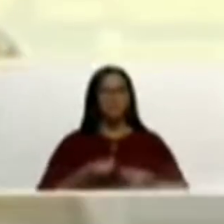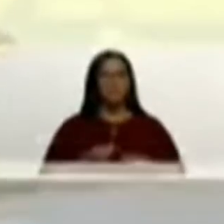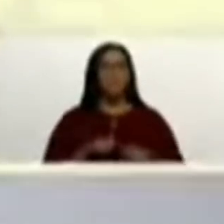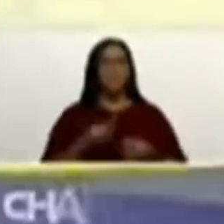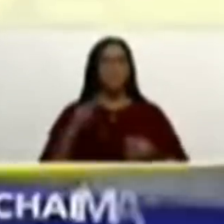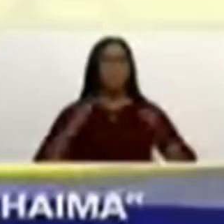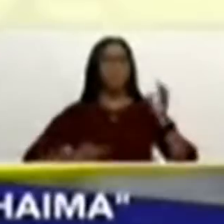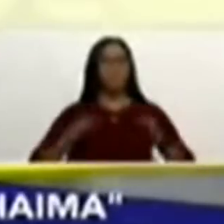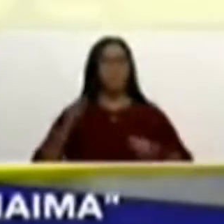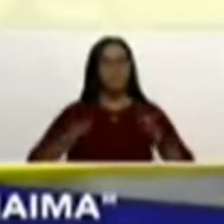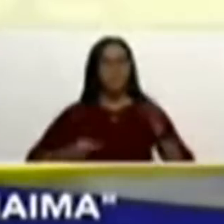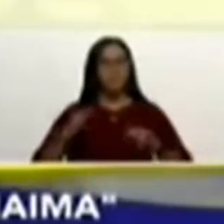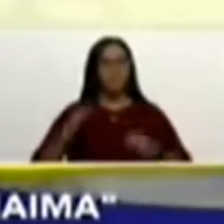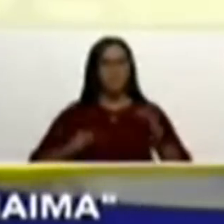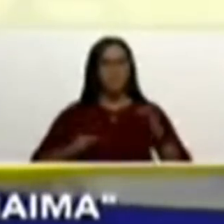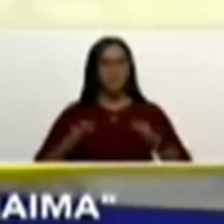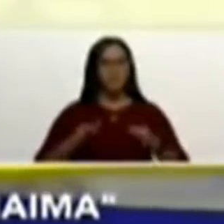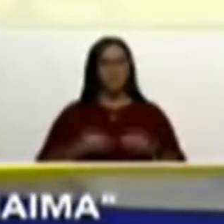justicia